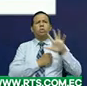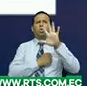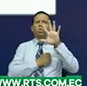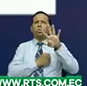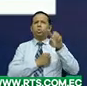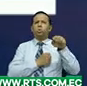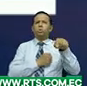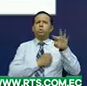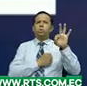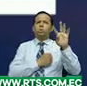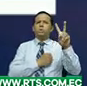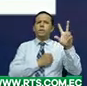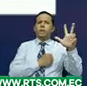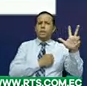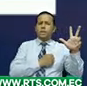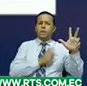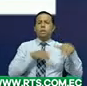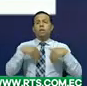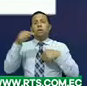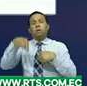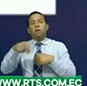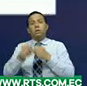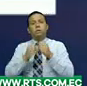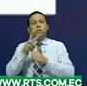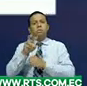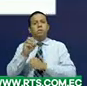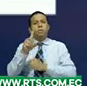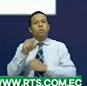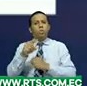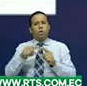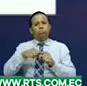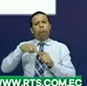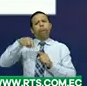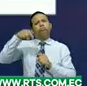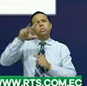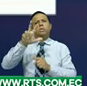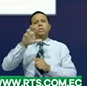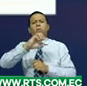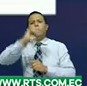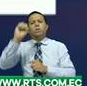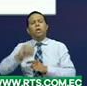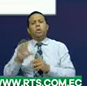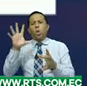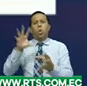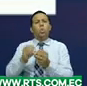54.923, mientras que en el 2021 se dio un incremento del 13%, con un total de